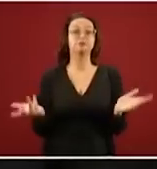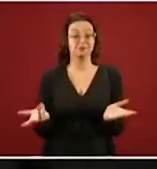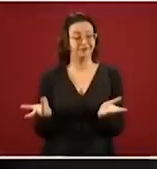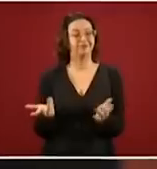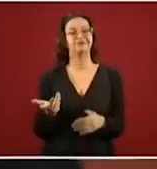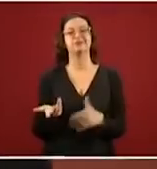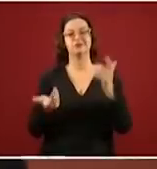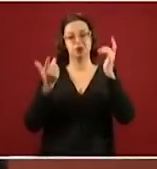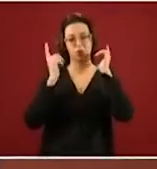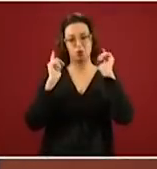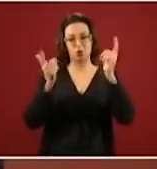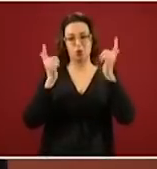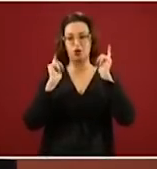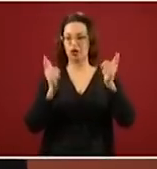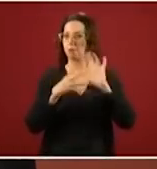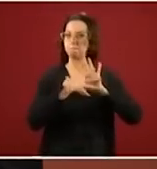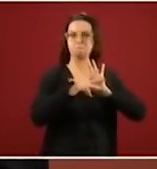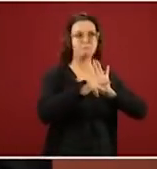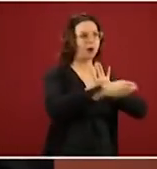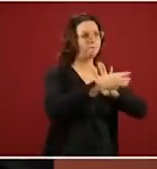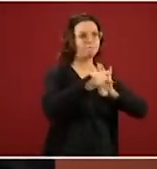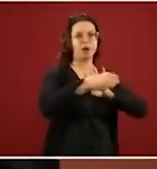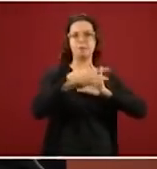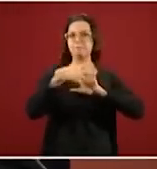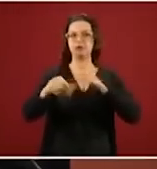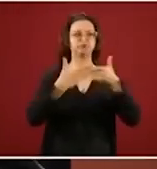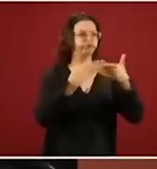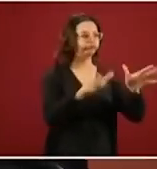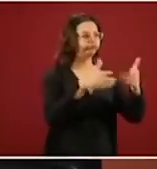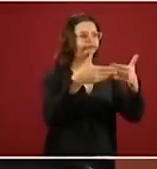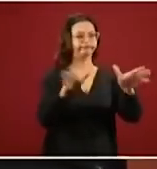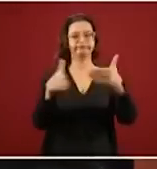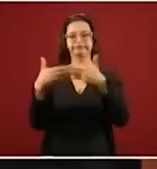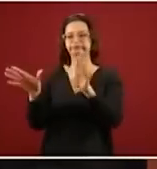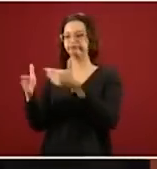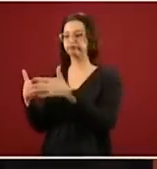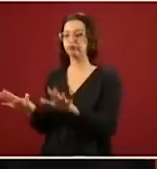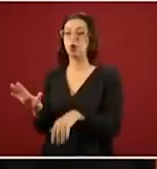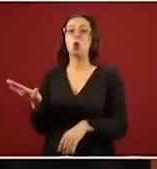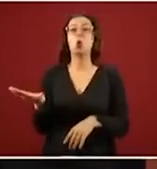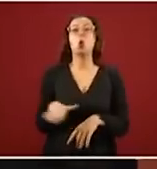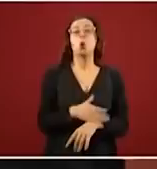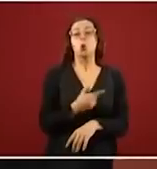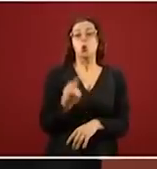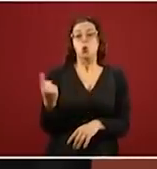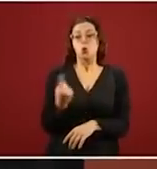y se abran más porque tenemos un problema